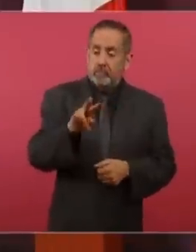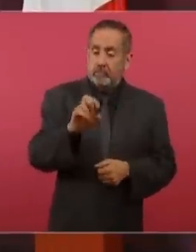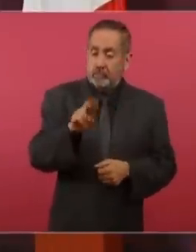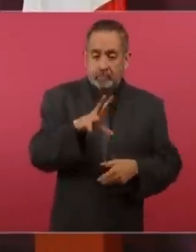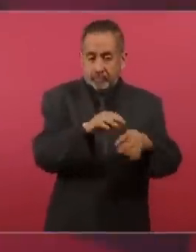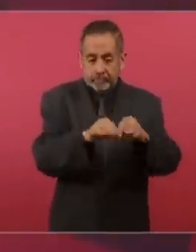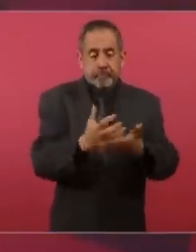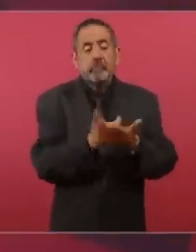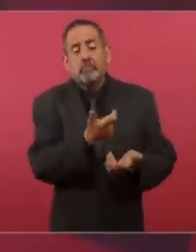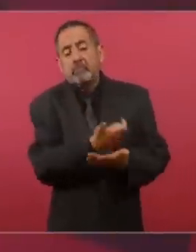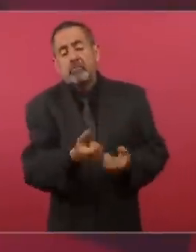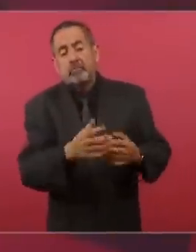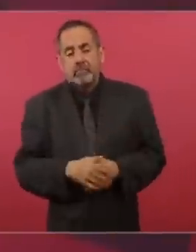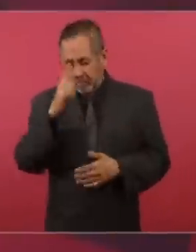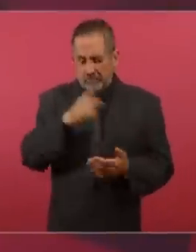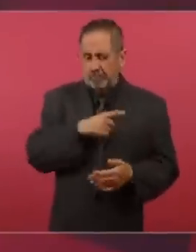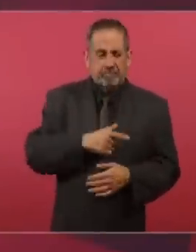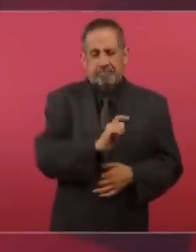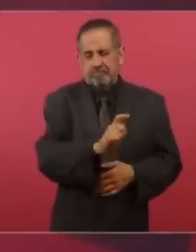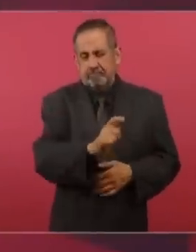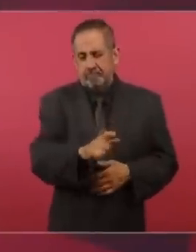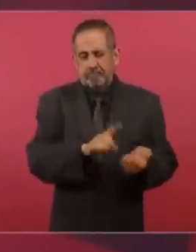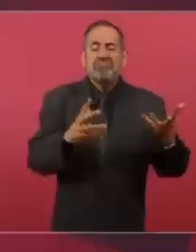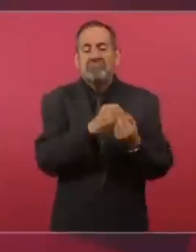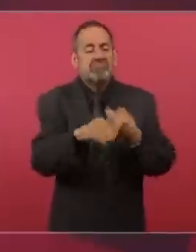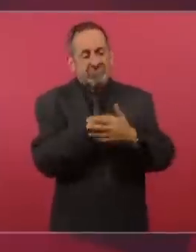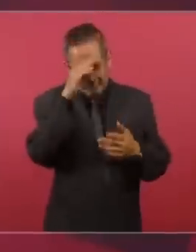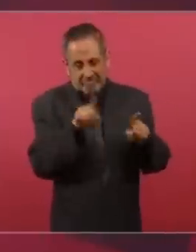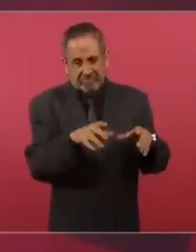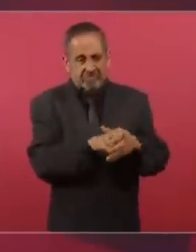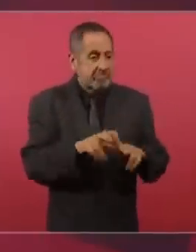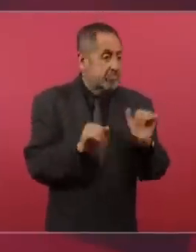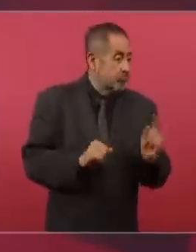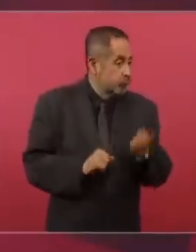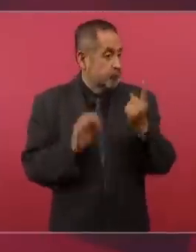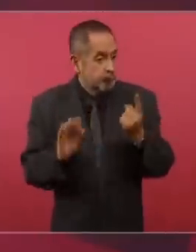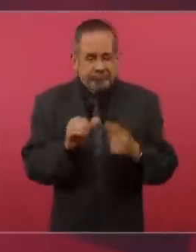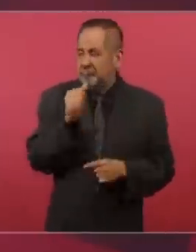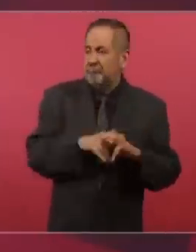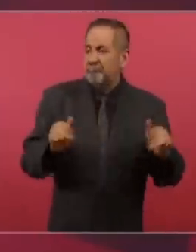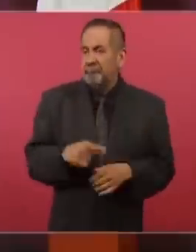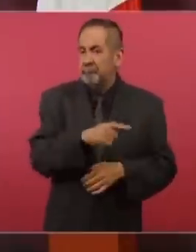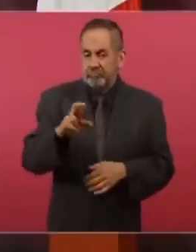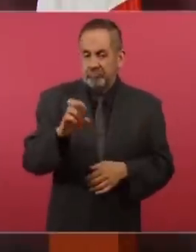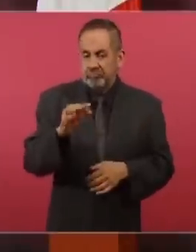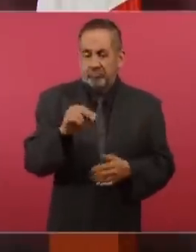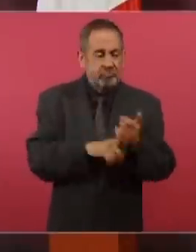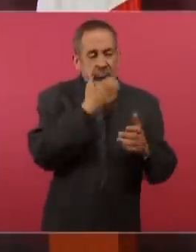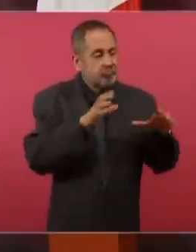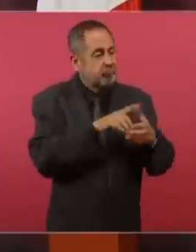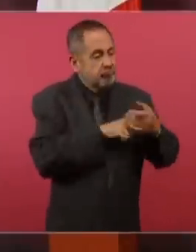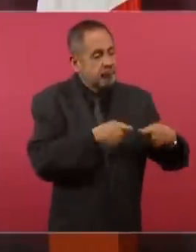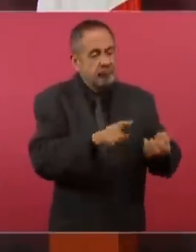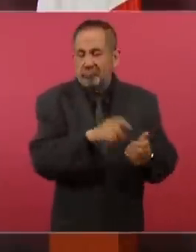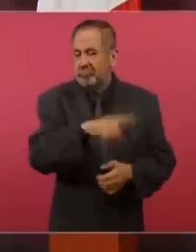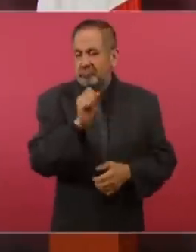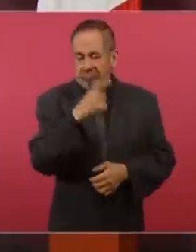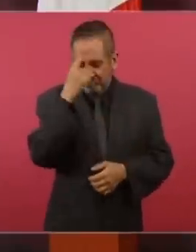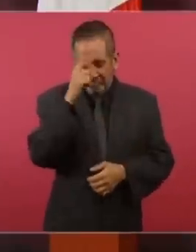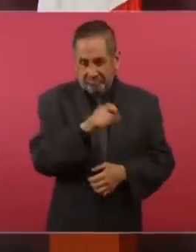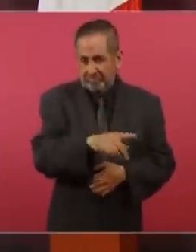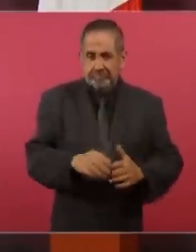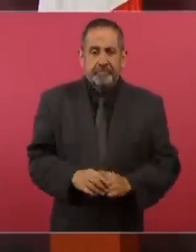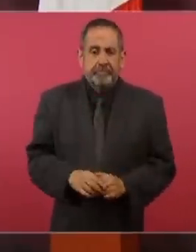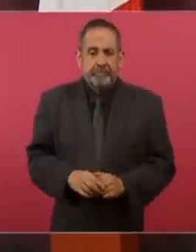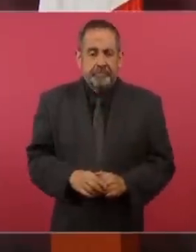también le deben de pagar. En Reforma, no hay nadie ahí en Reforma que no sea conservador. Y